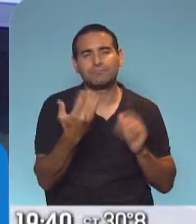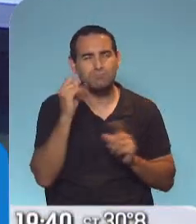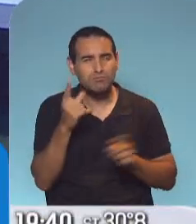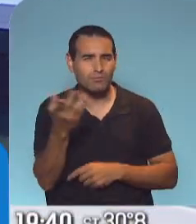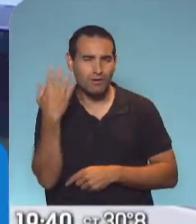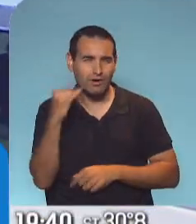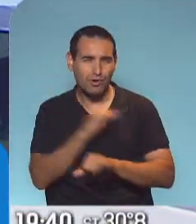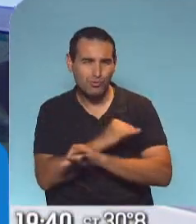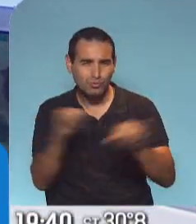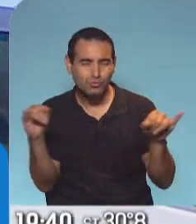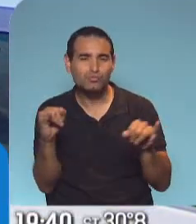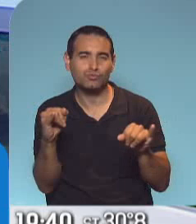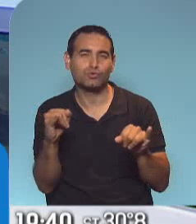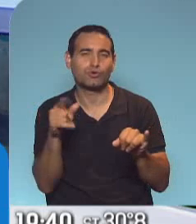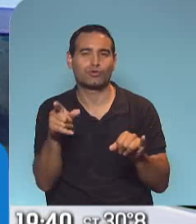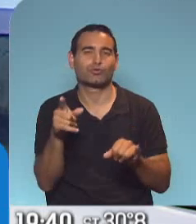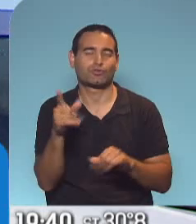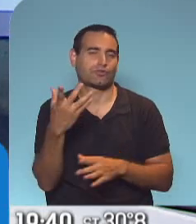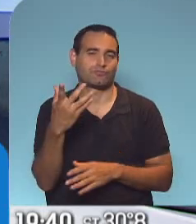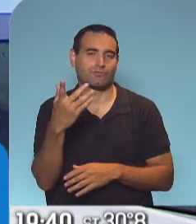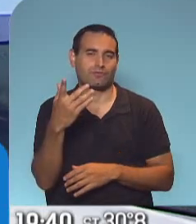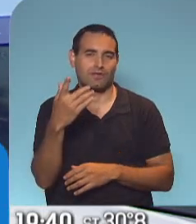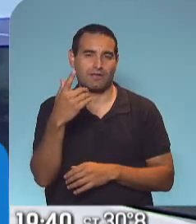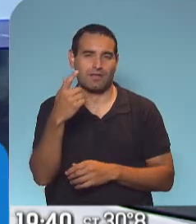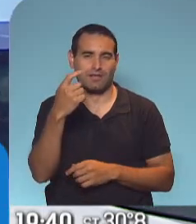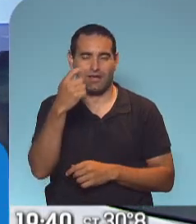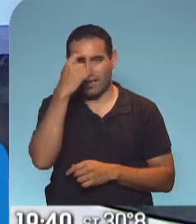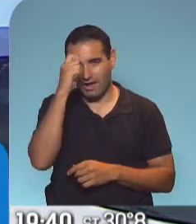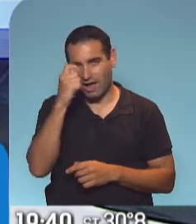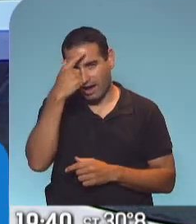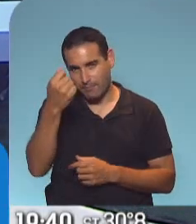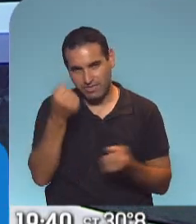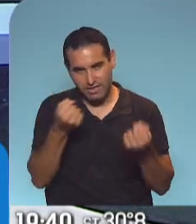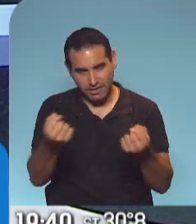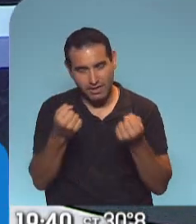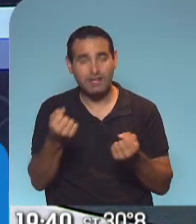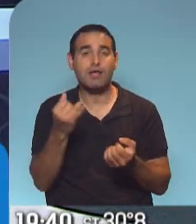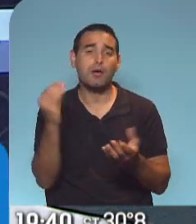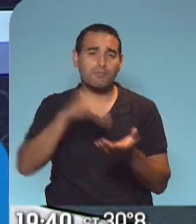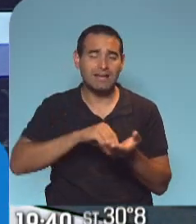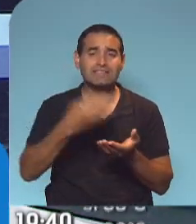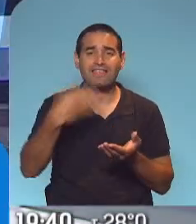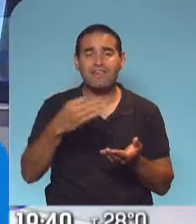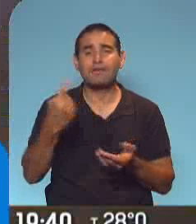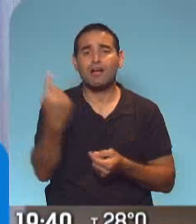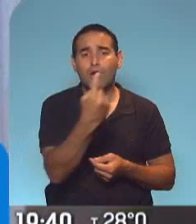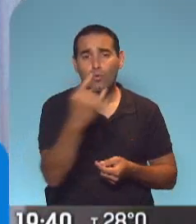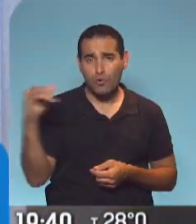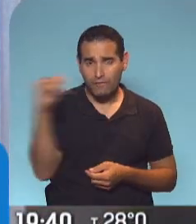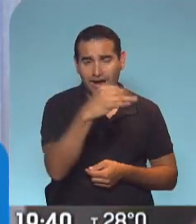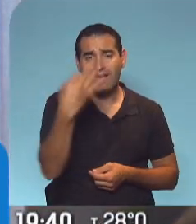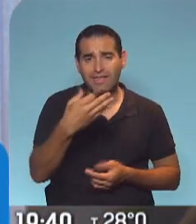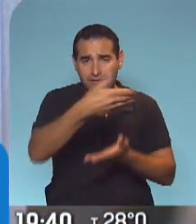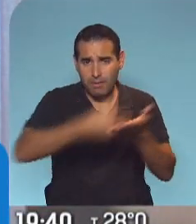hace el comandante y unos formularios que la tripulación le pide llenar